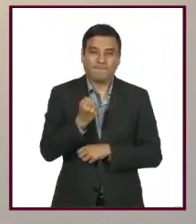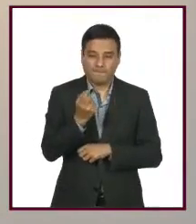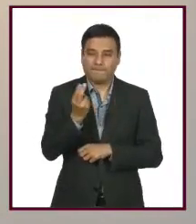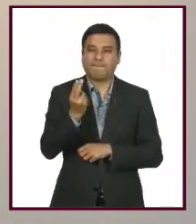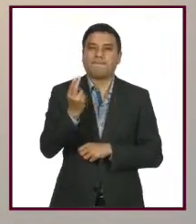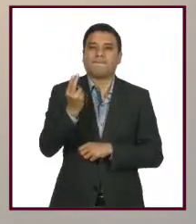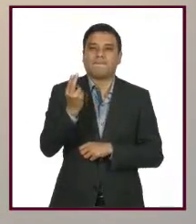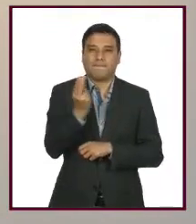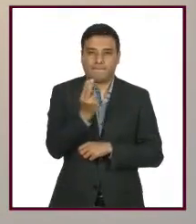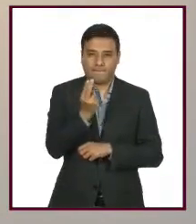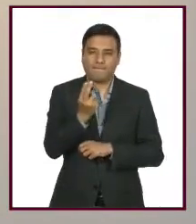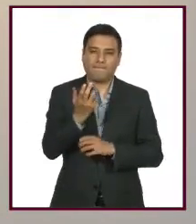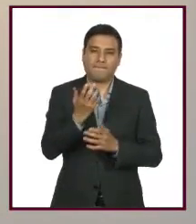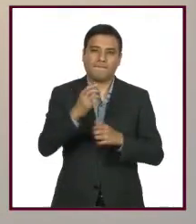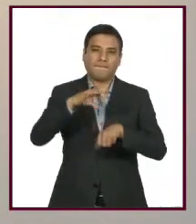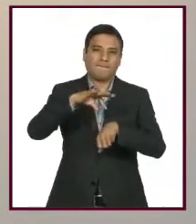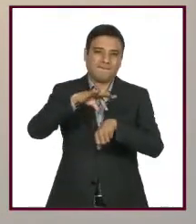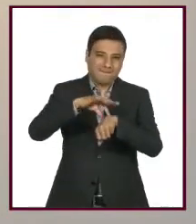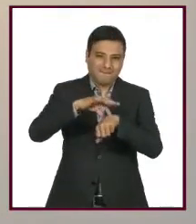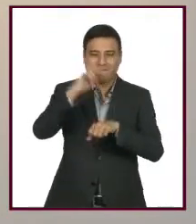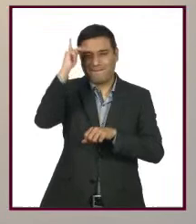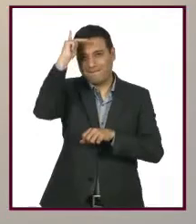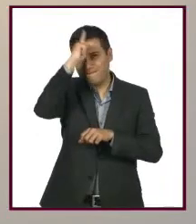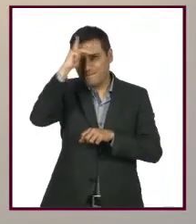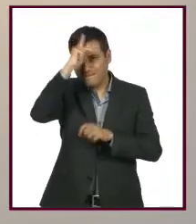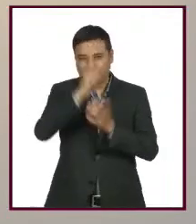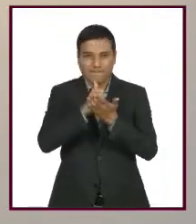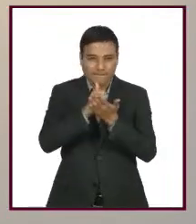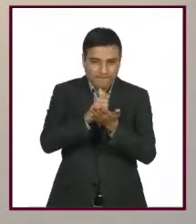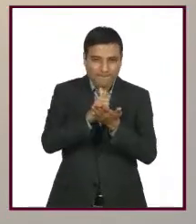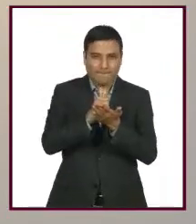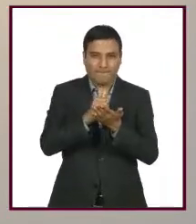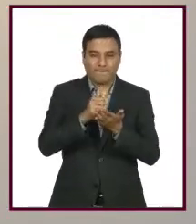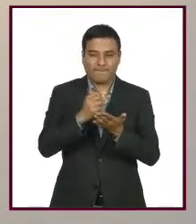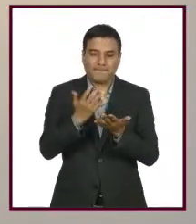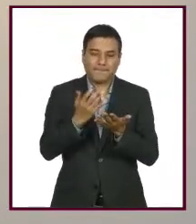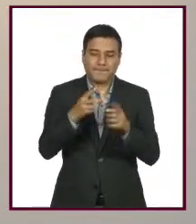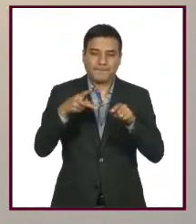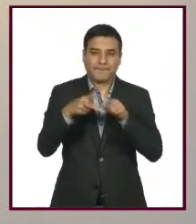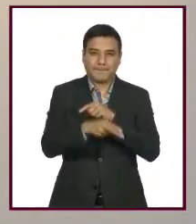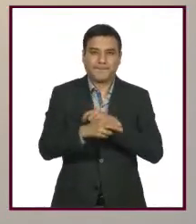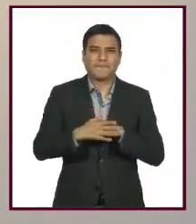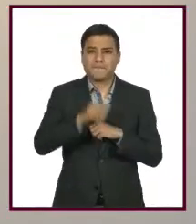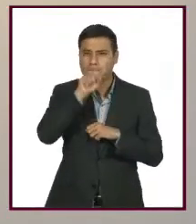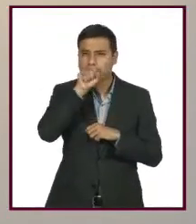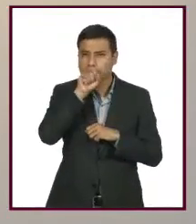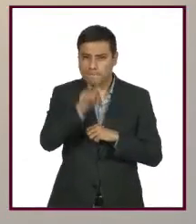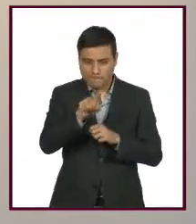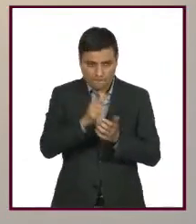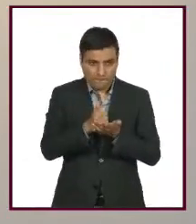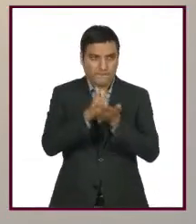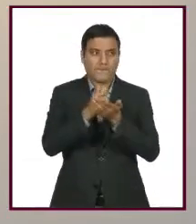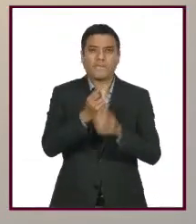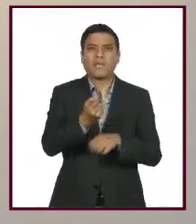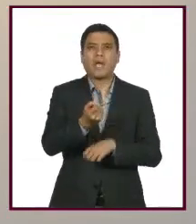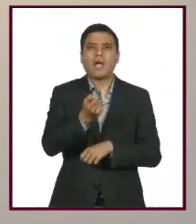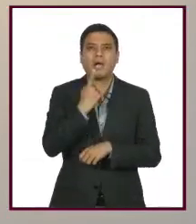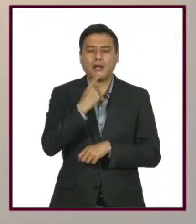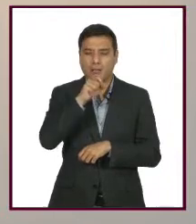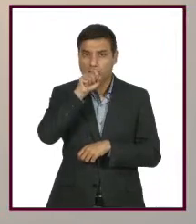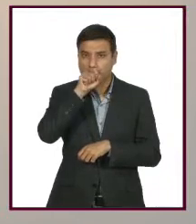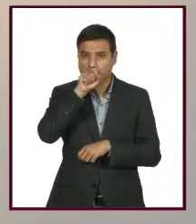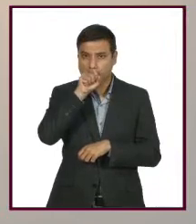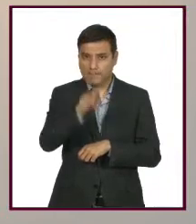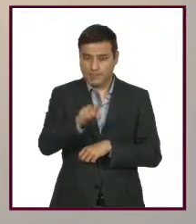un abordaje multidisciplinario. En algunos casos sí se necesita el manejo con algún medicamento, dependiendo de si hay